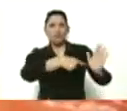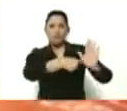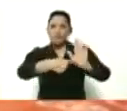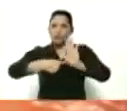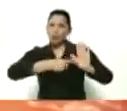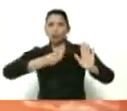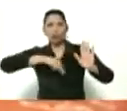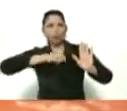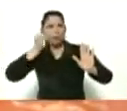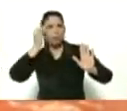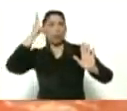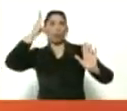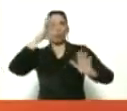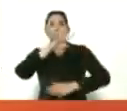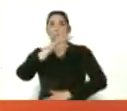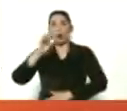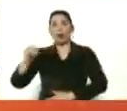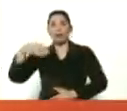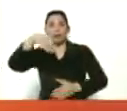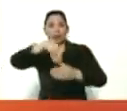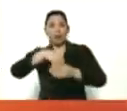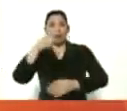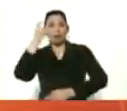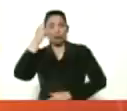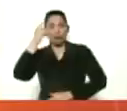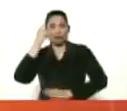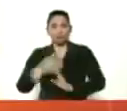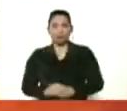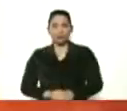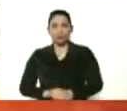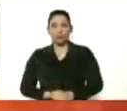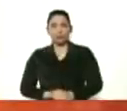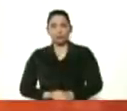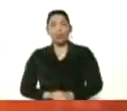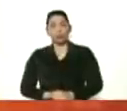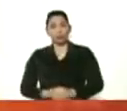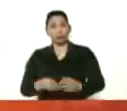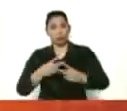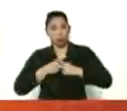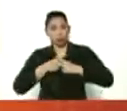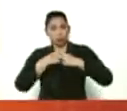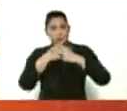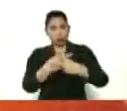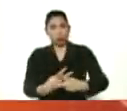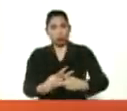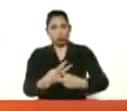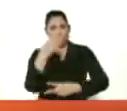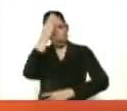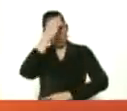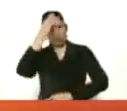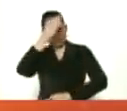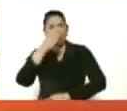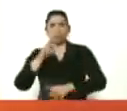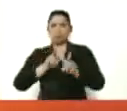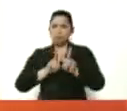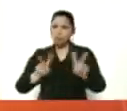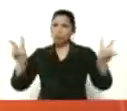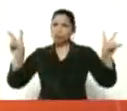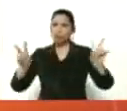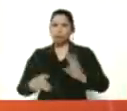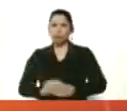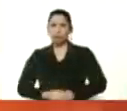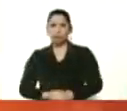somos capaces. 40 días del país en una cuarentena que es voluntaria, es consciente, pacífica,